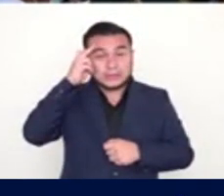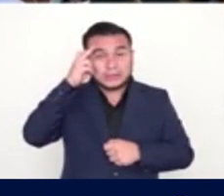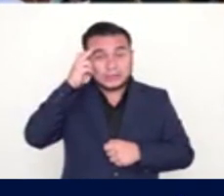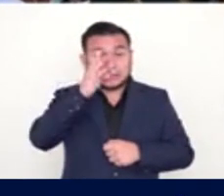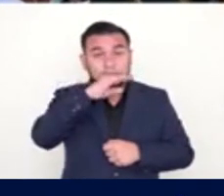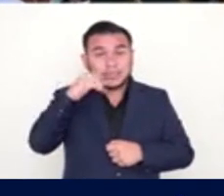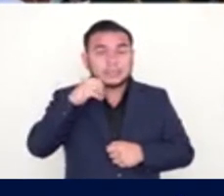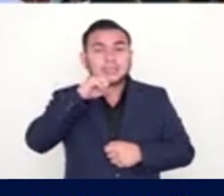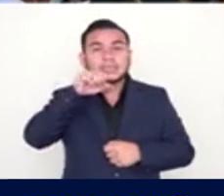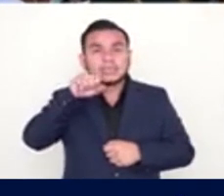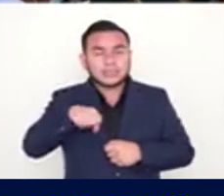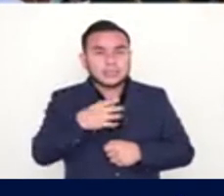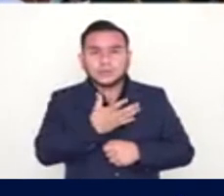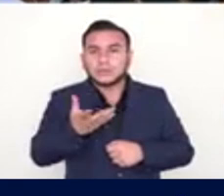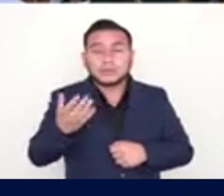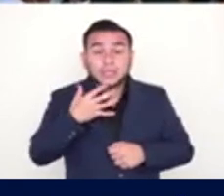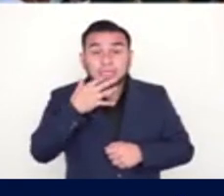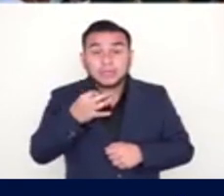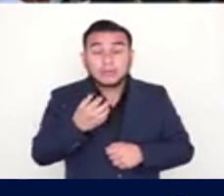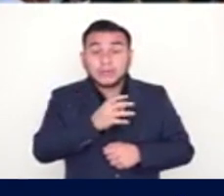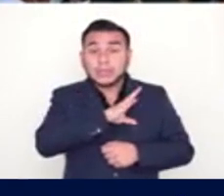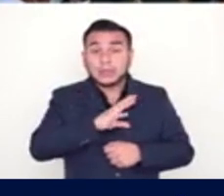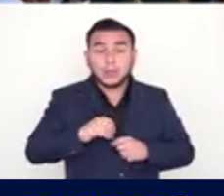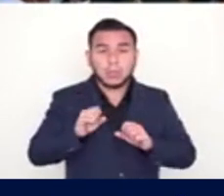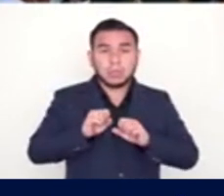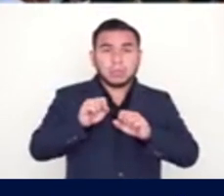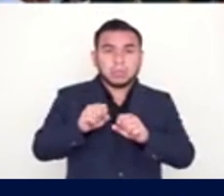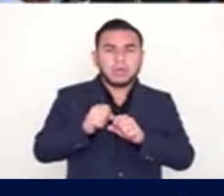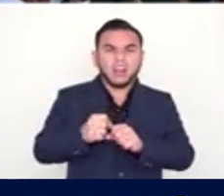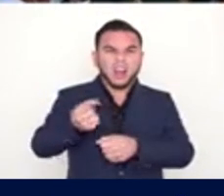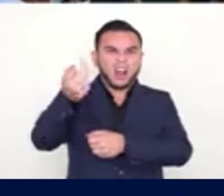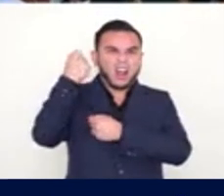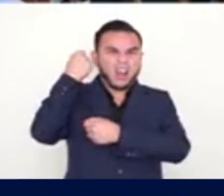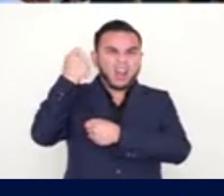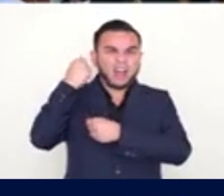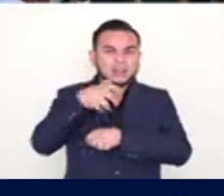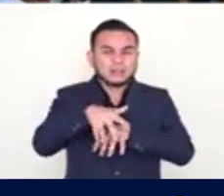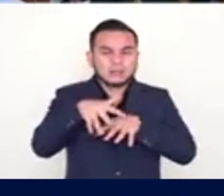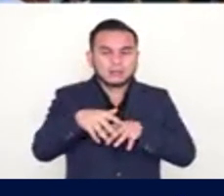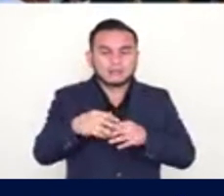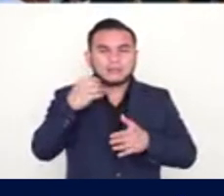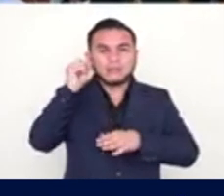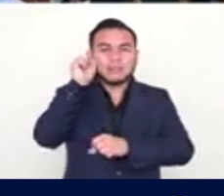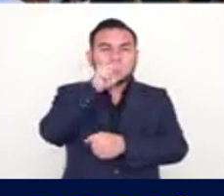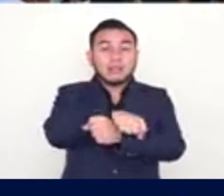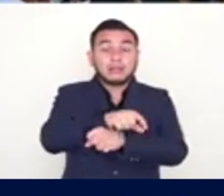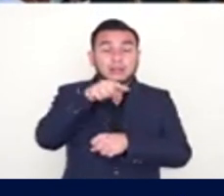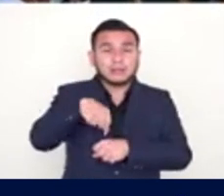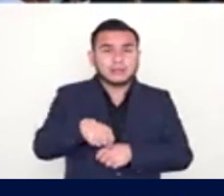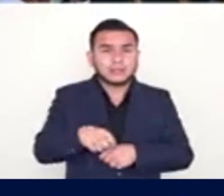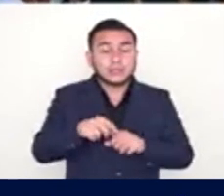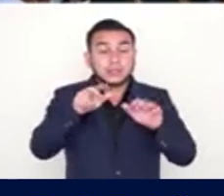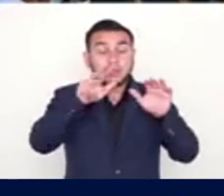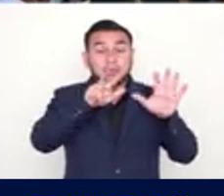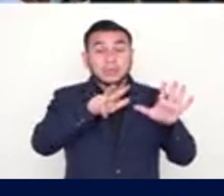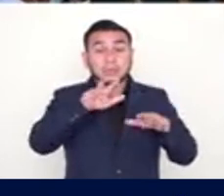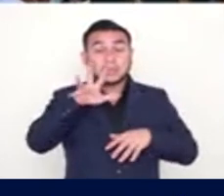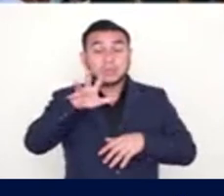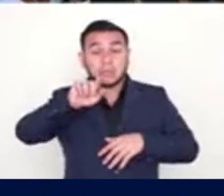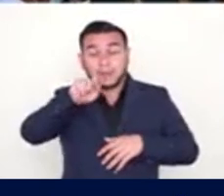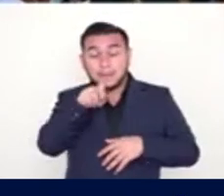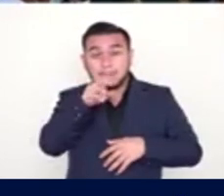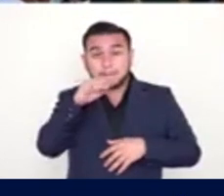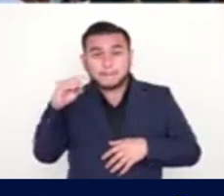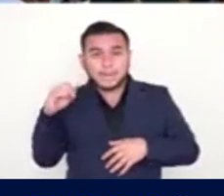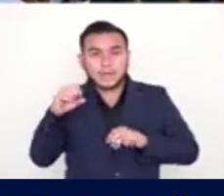no, y El Salvador será la tumba, y etcétera, etcétera, etcétera, revolución o muerte venceremos. Y pues hoy, ¿qué dirán los 85 mil muertos o las